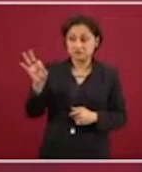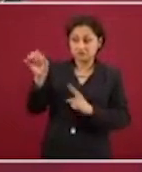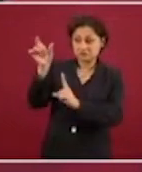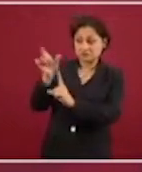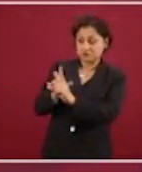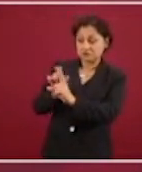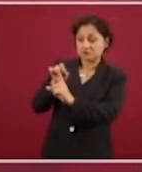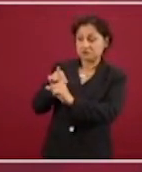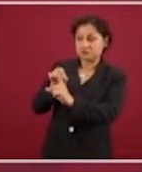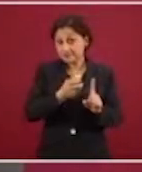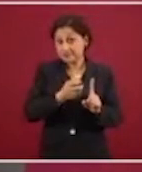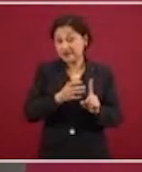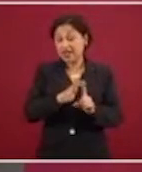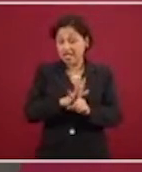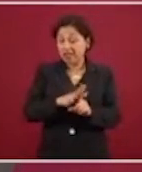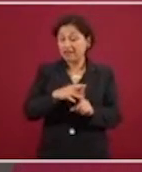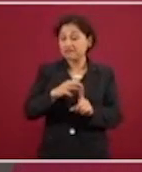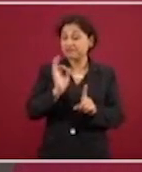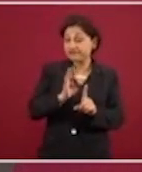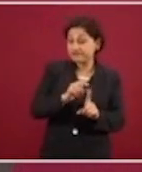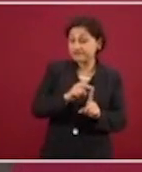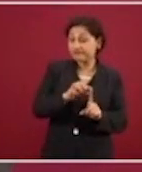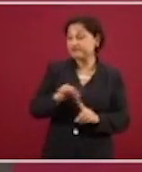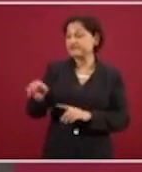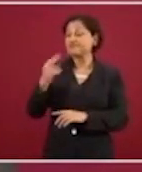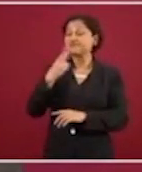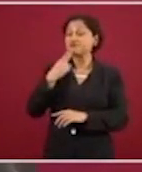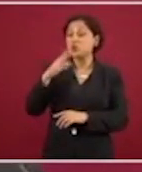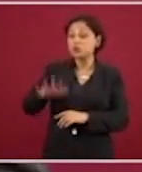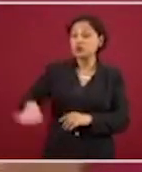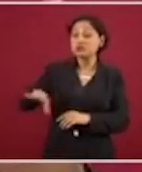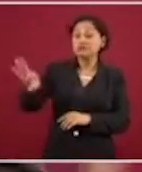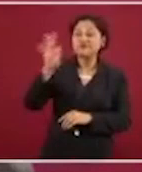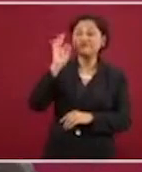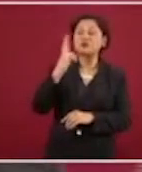colectivo mayor. Forma parte, ¿no?, de